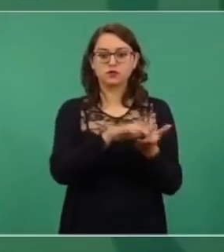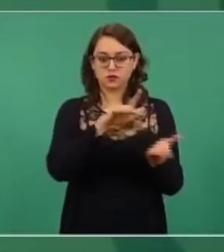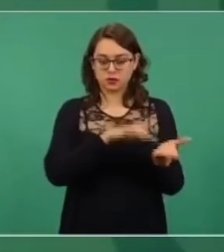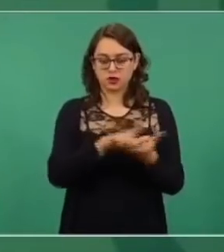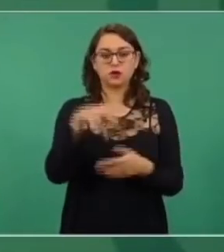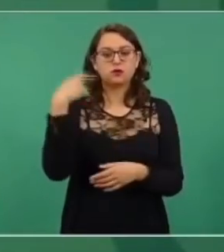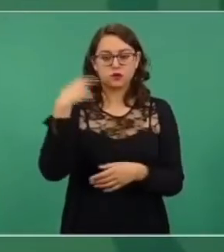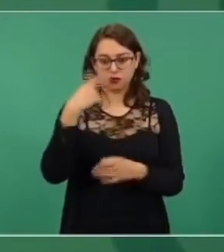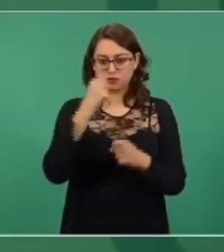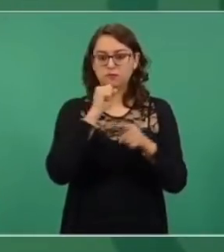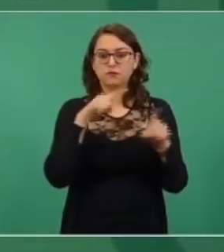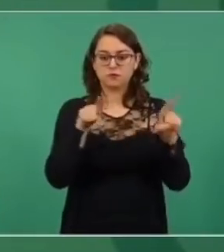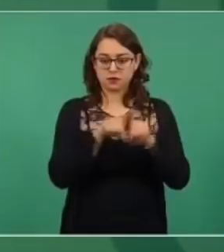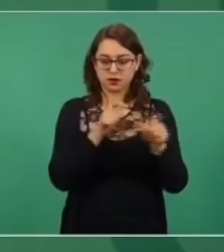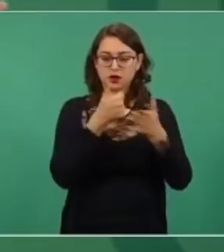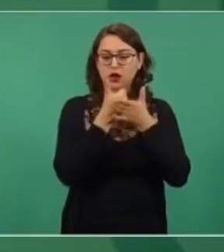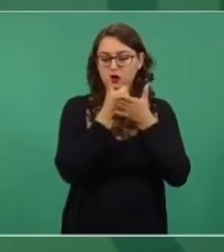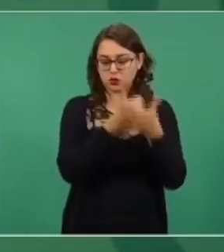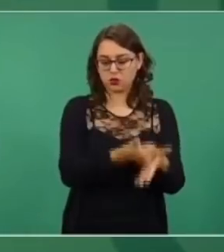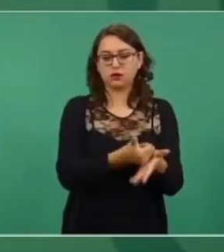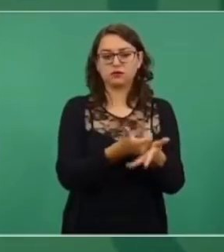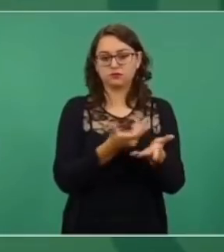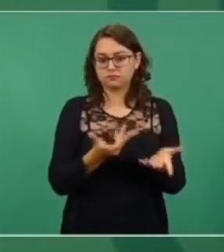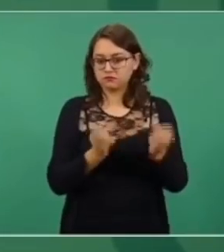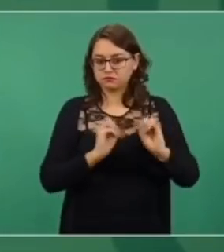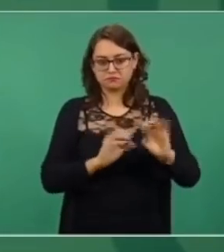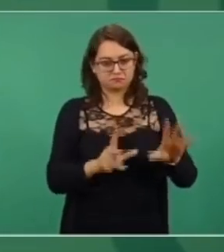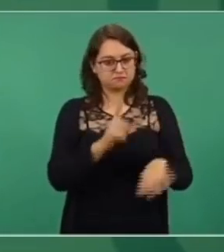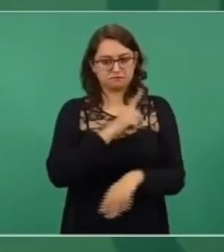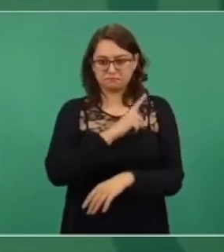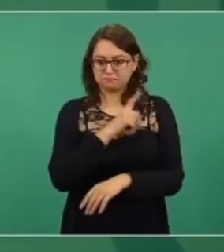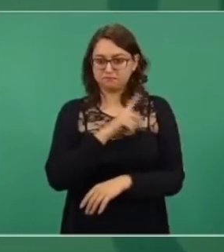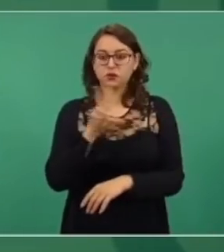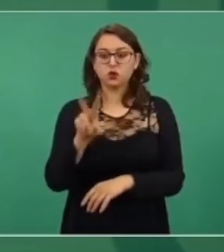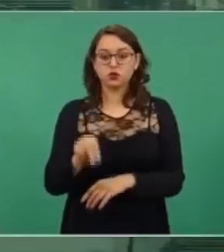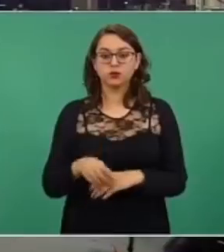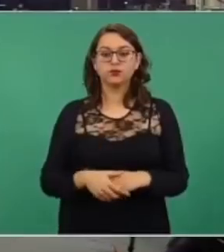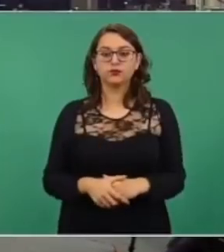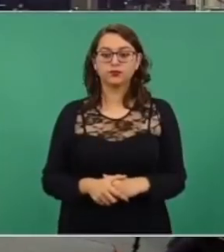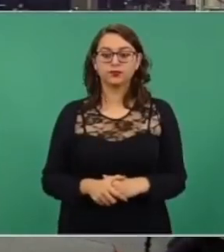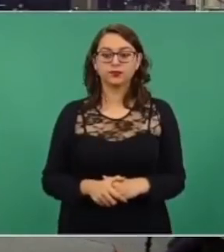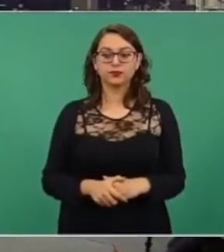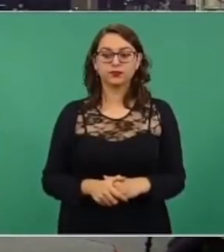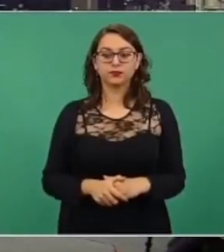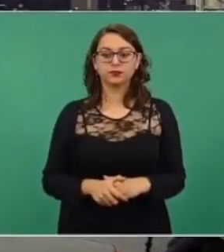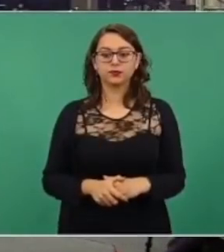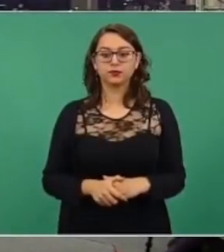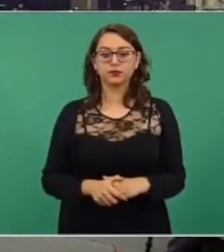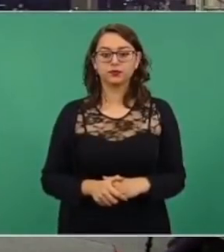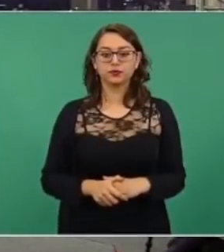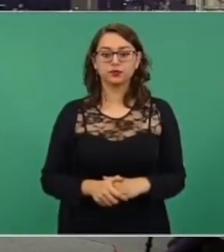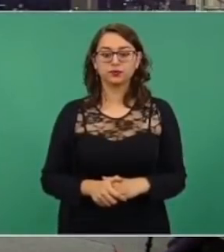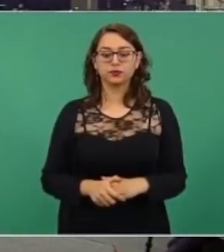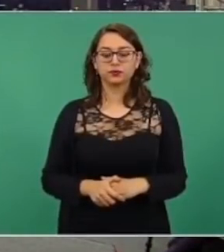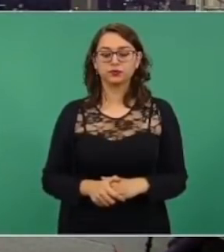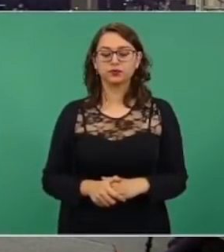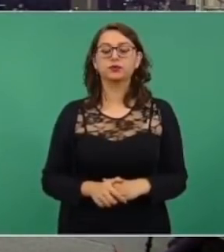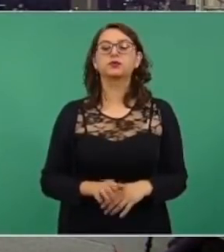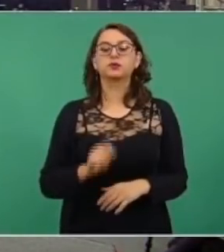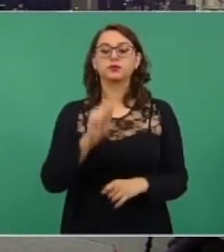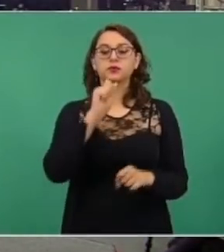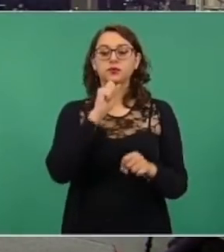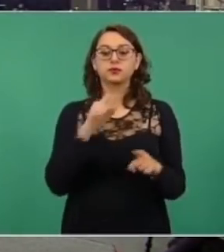Cuitláhuac, y no los vamos a dejar solos. Eso es, presidente, muchas gracias.